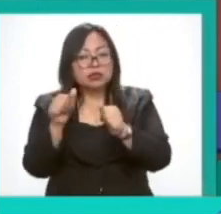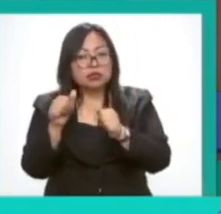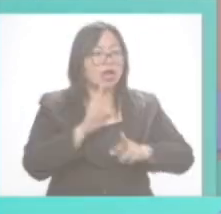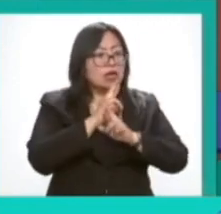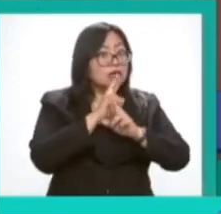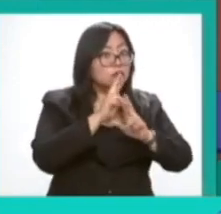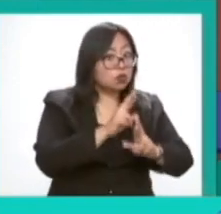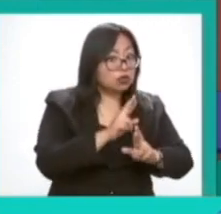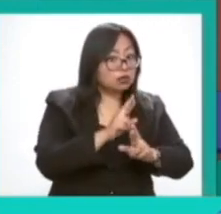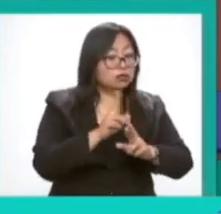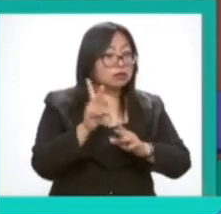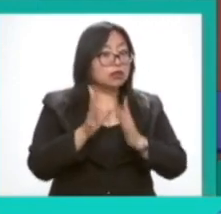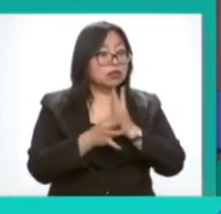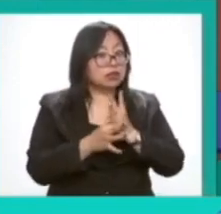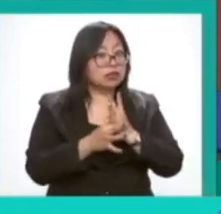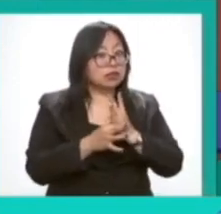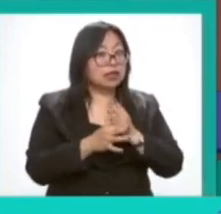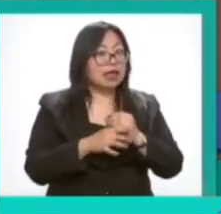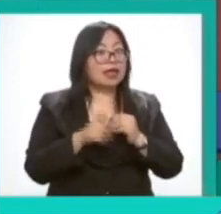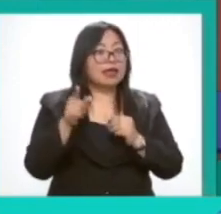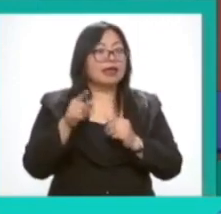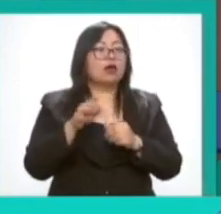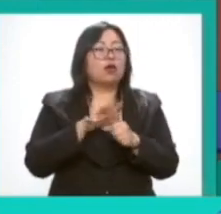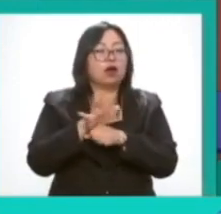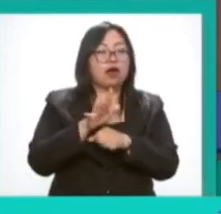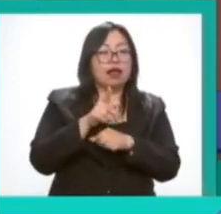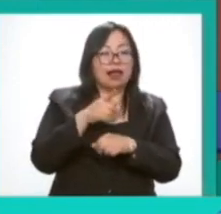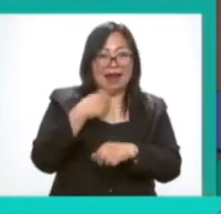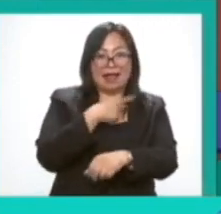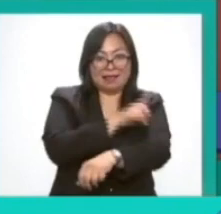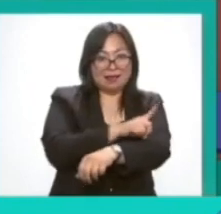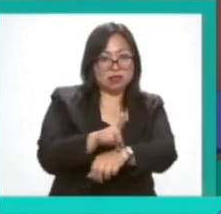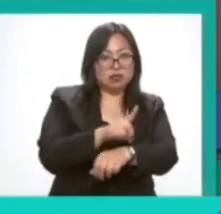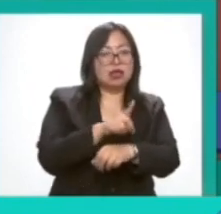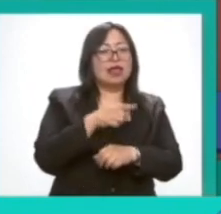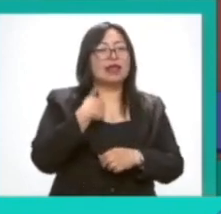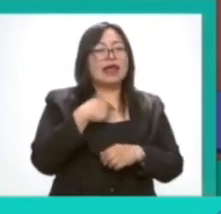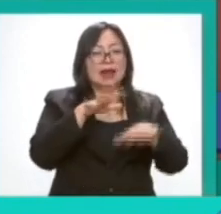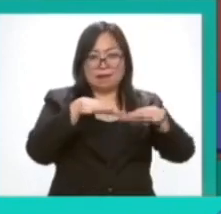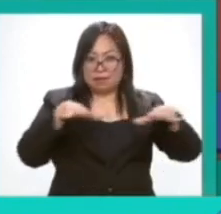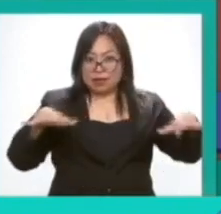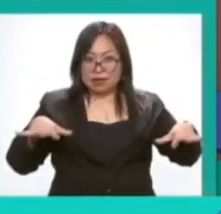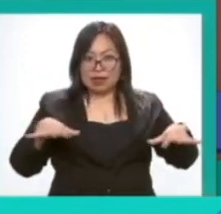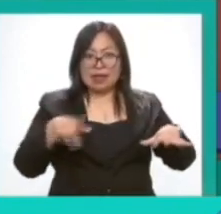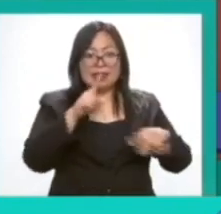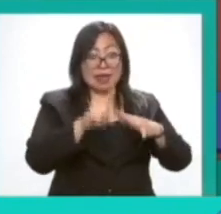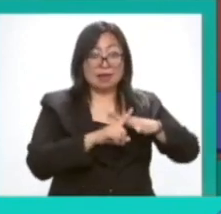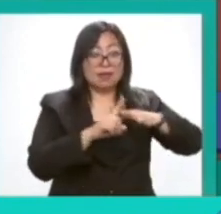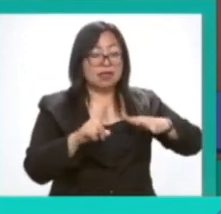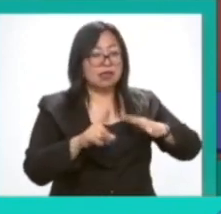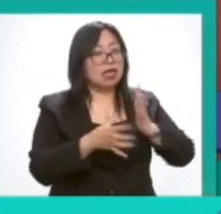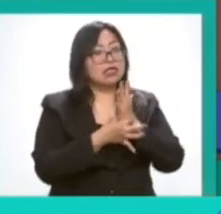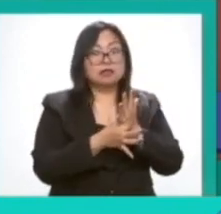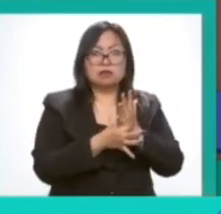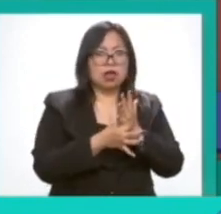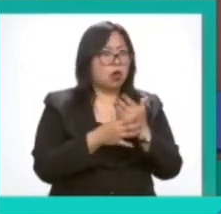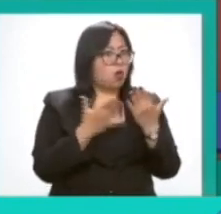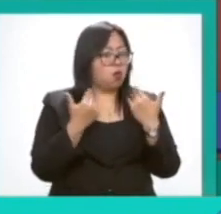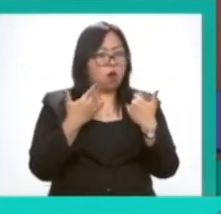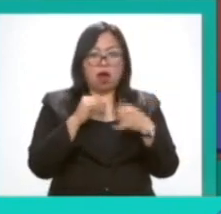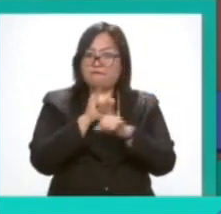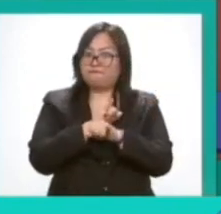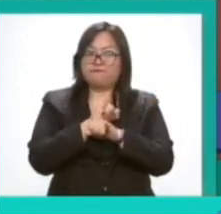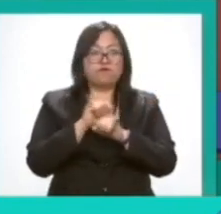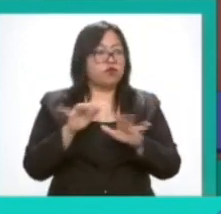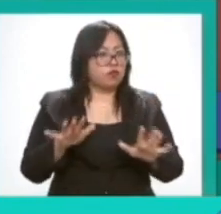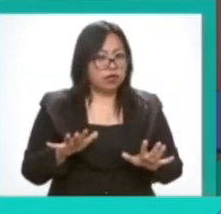migrantes la dirección de aeropuerto marítimos perteneciente al Instituto Nacional de Migración señaló que no cuenta con la información